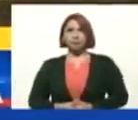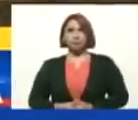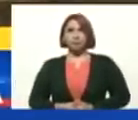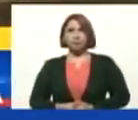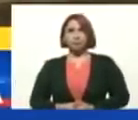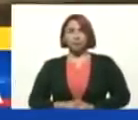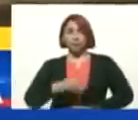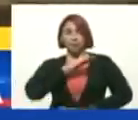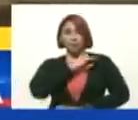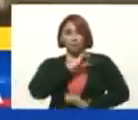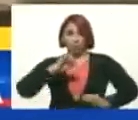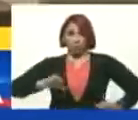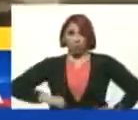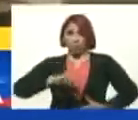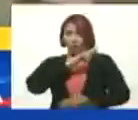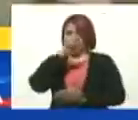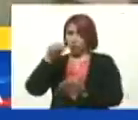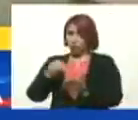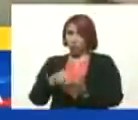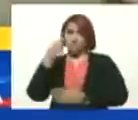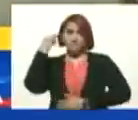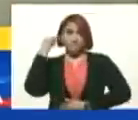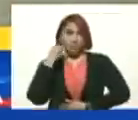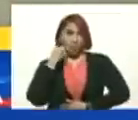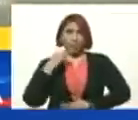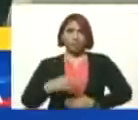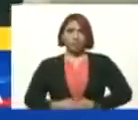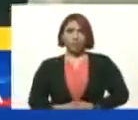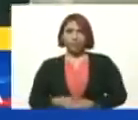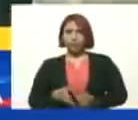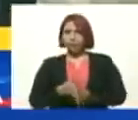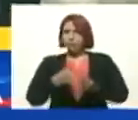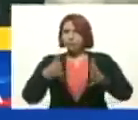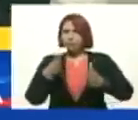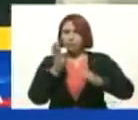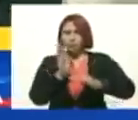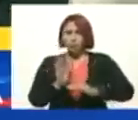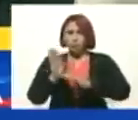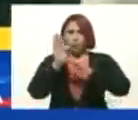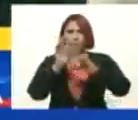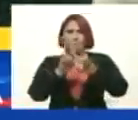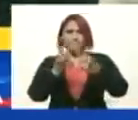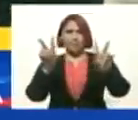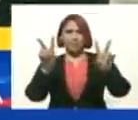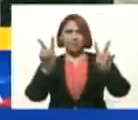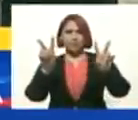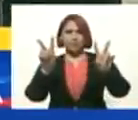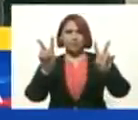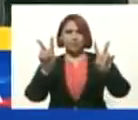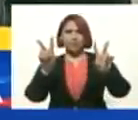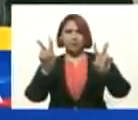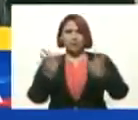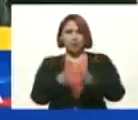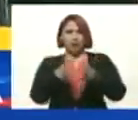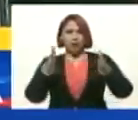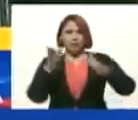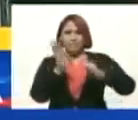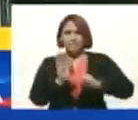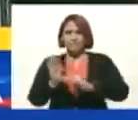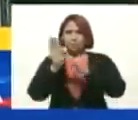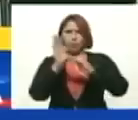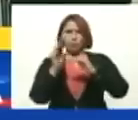Es la Fuerza Armada Nacional Bolivariana, la gran protectora de la paz, la gran protectora de la